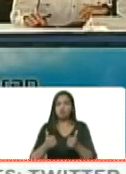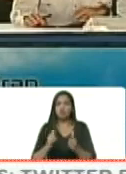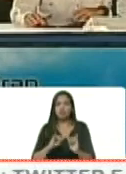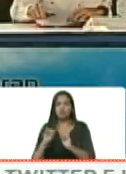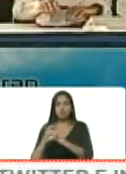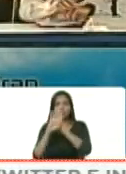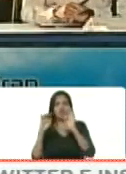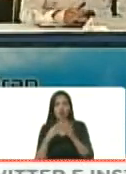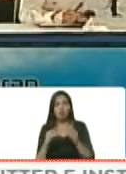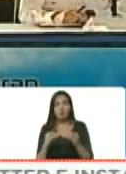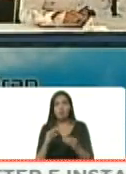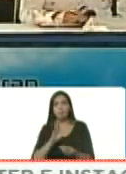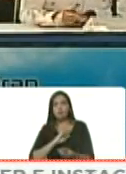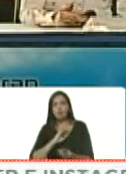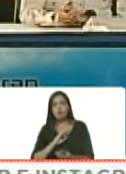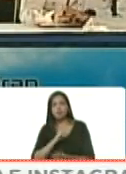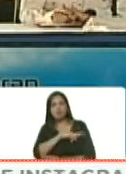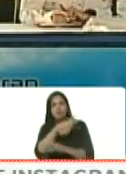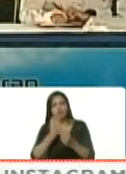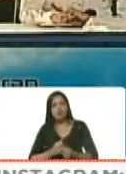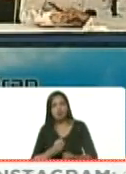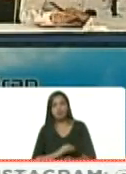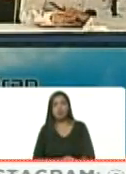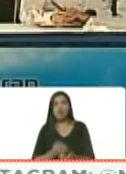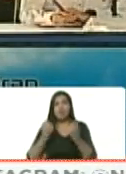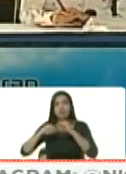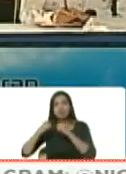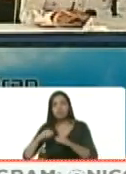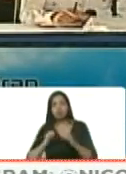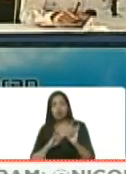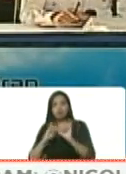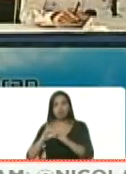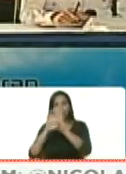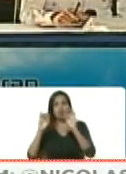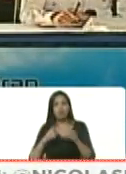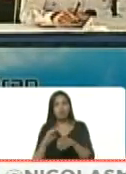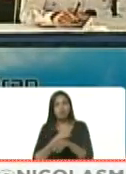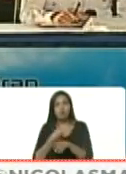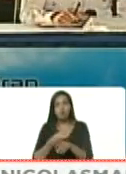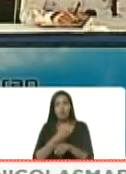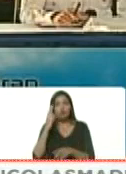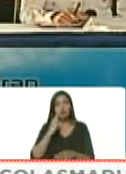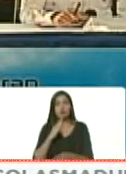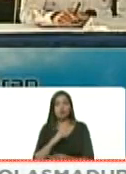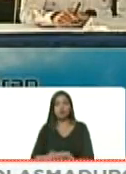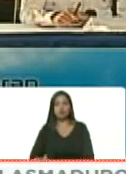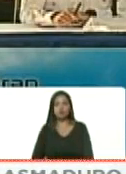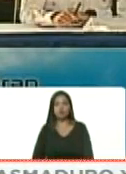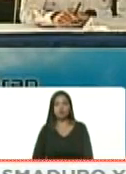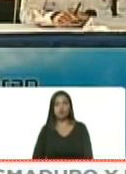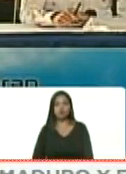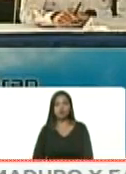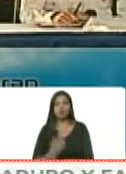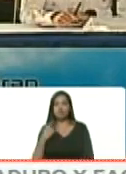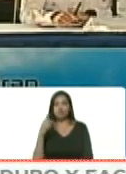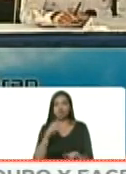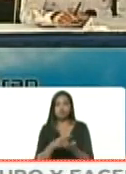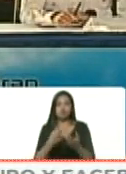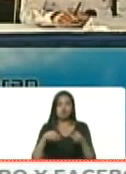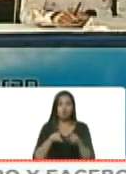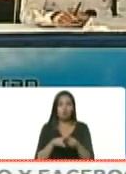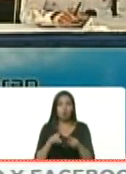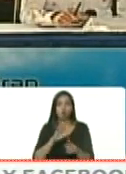ejercicio democrático del poder, el ejercicio democrático del gobierno bolivariano, participativo